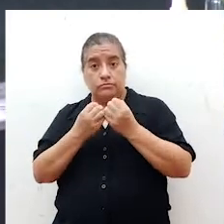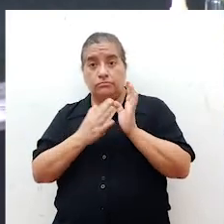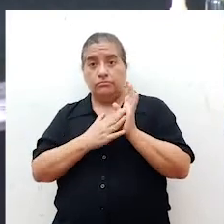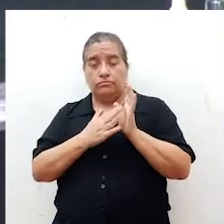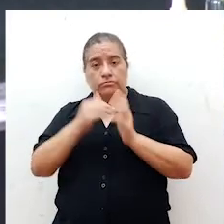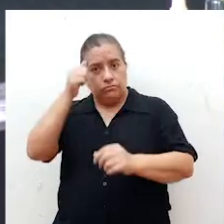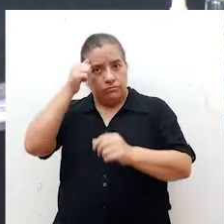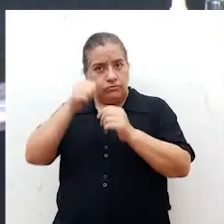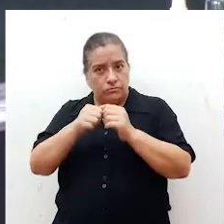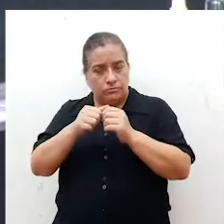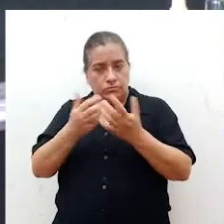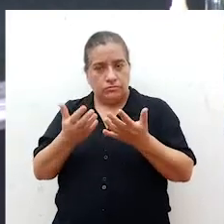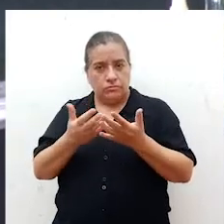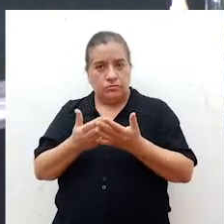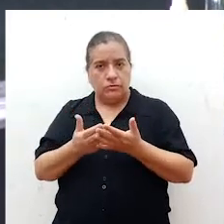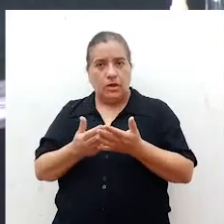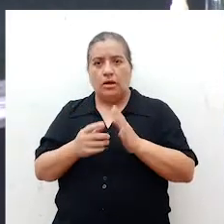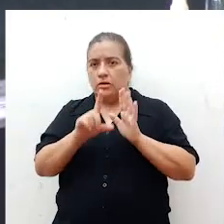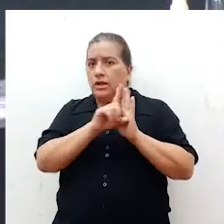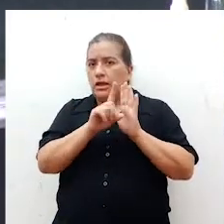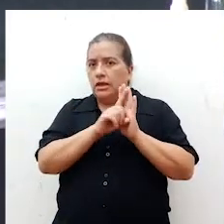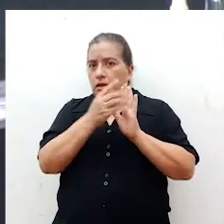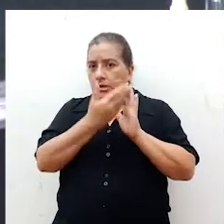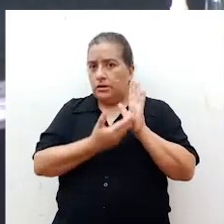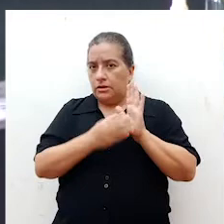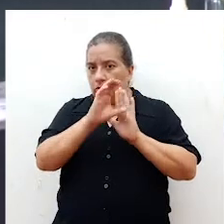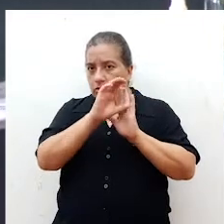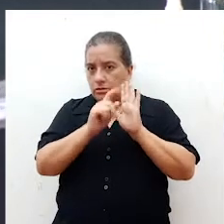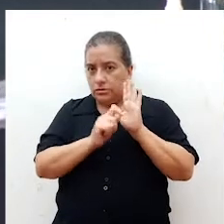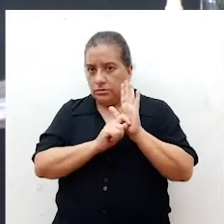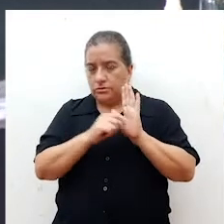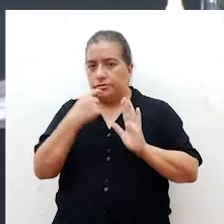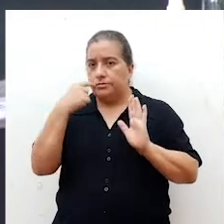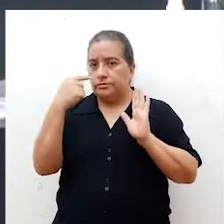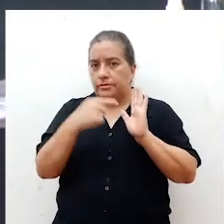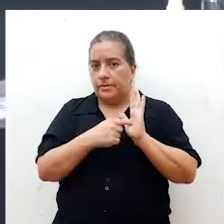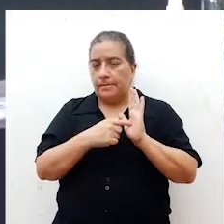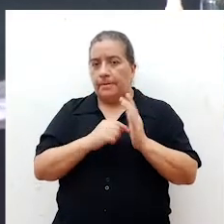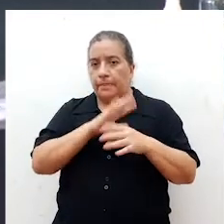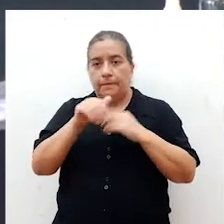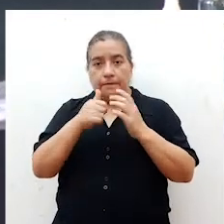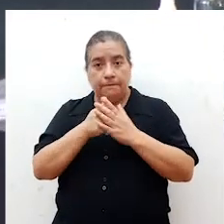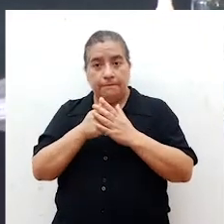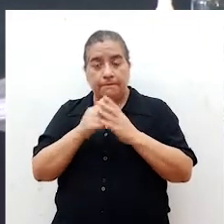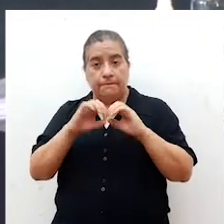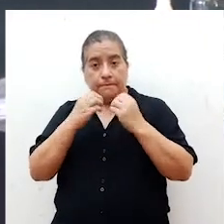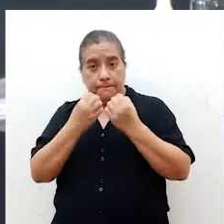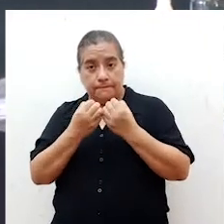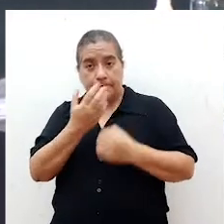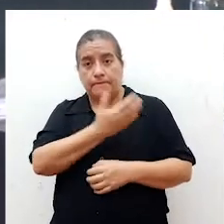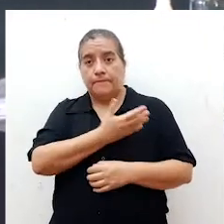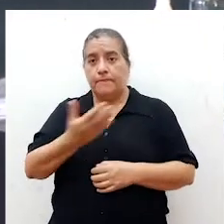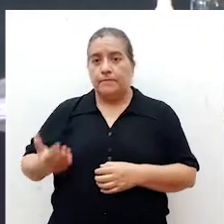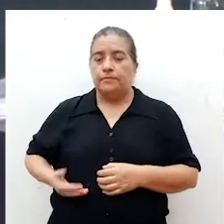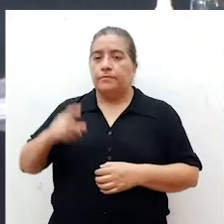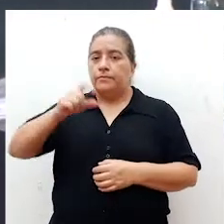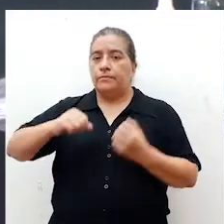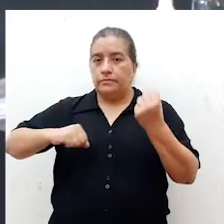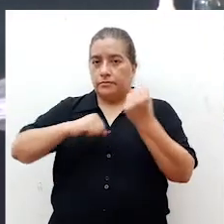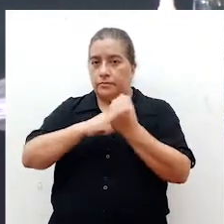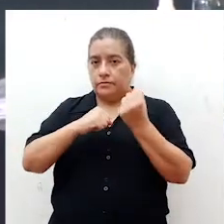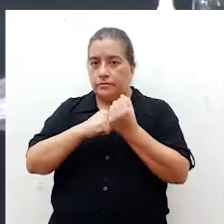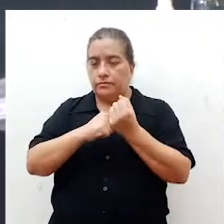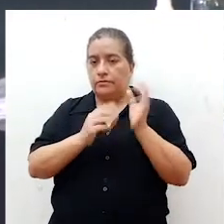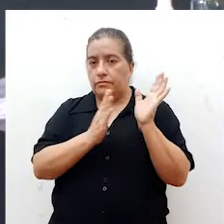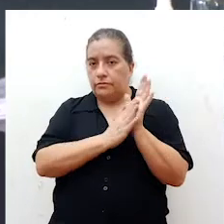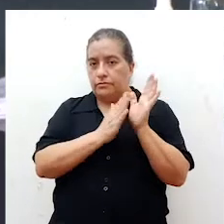nuestra institución recordar que existe un mandato constitucional que consiste en que